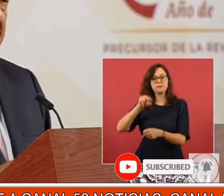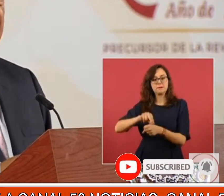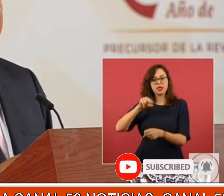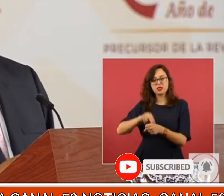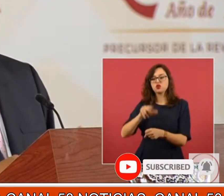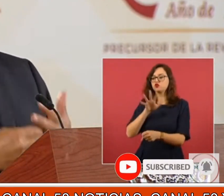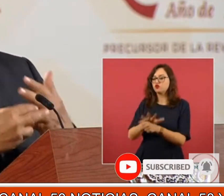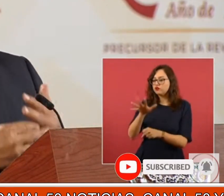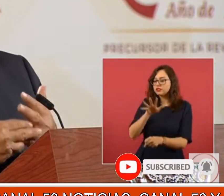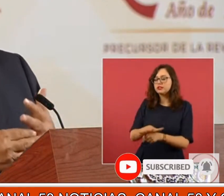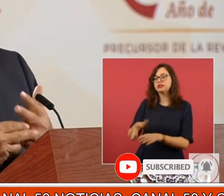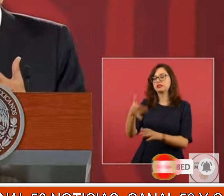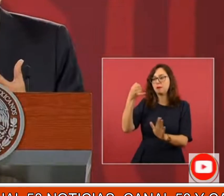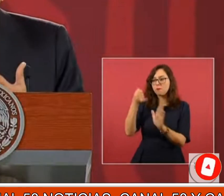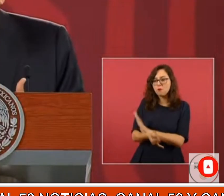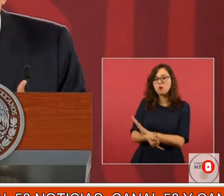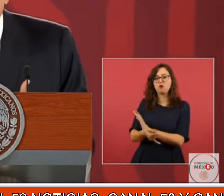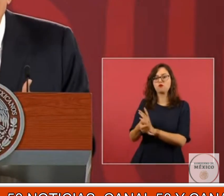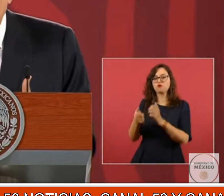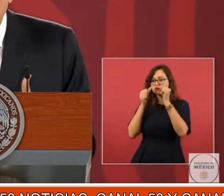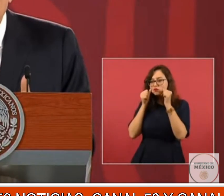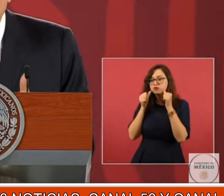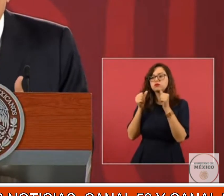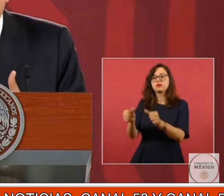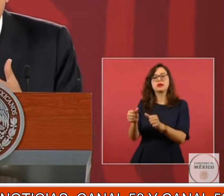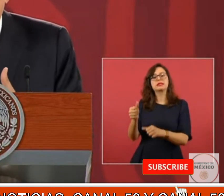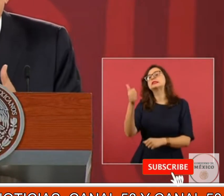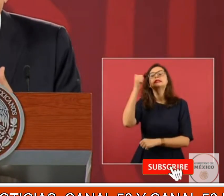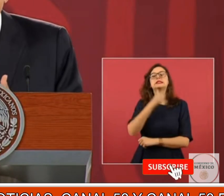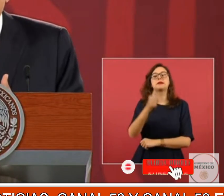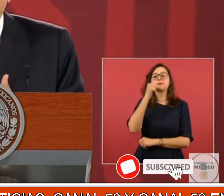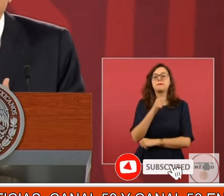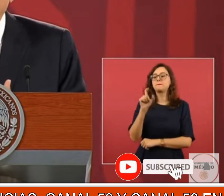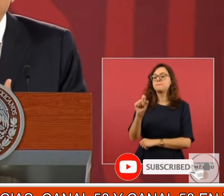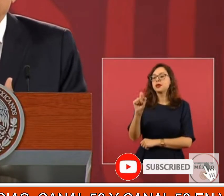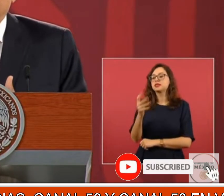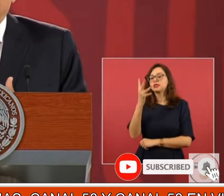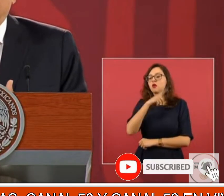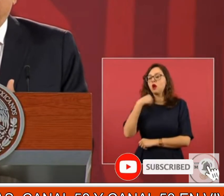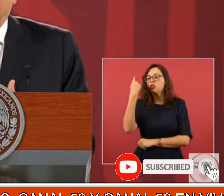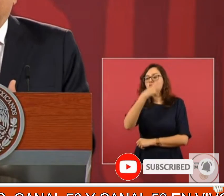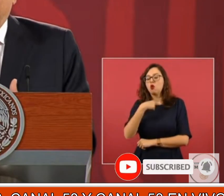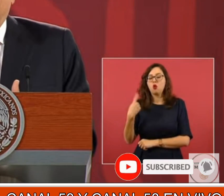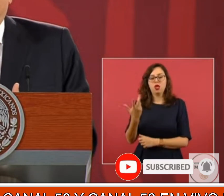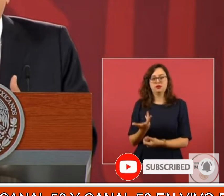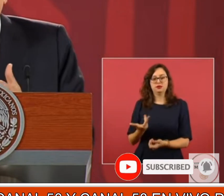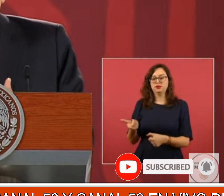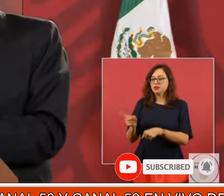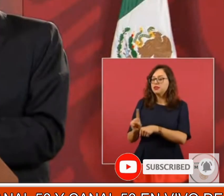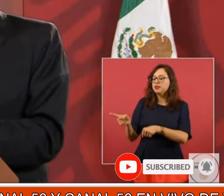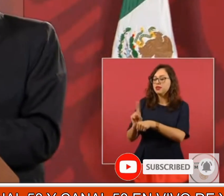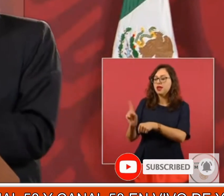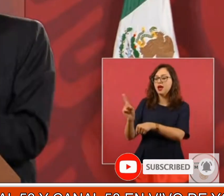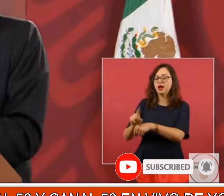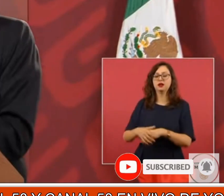con especialistas, todo el tiempo, porque lo otro era que hay